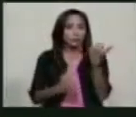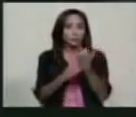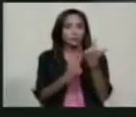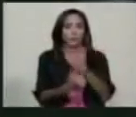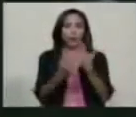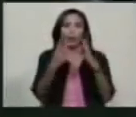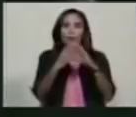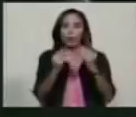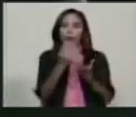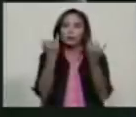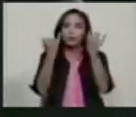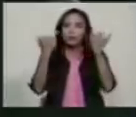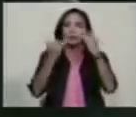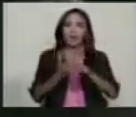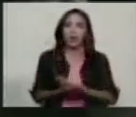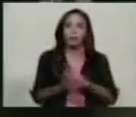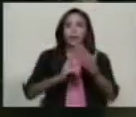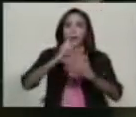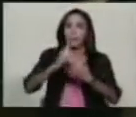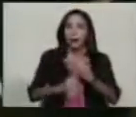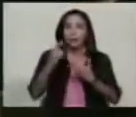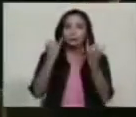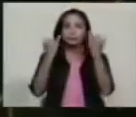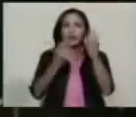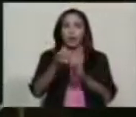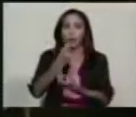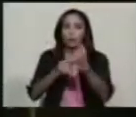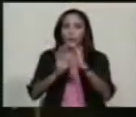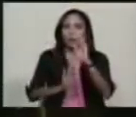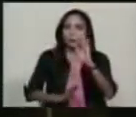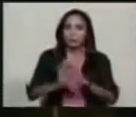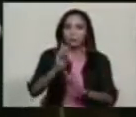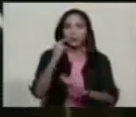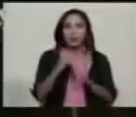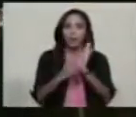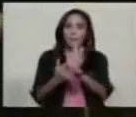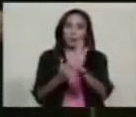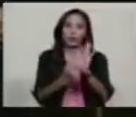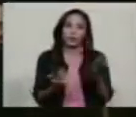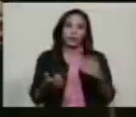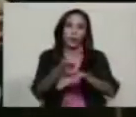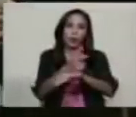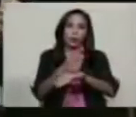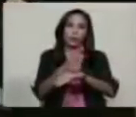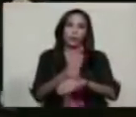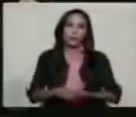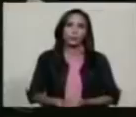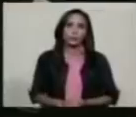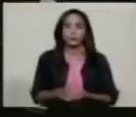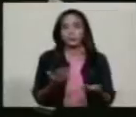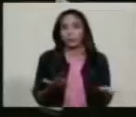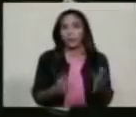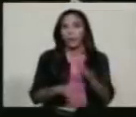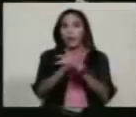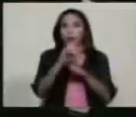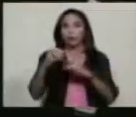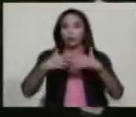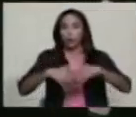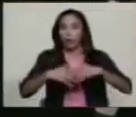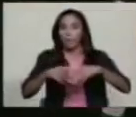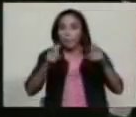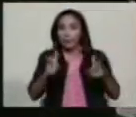de crecimiento y recuperación económica que adelanta el Ejecutivo Nacional. Son más de 200